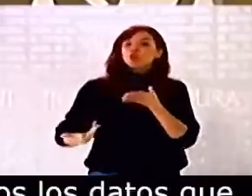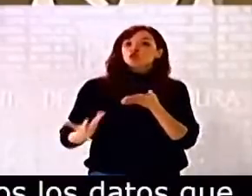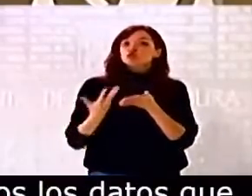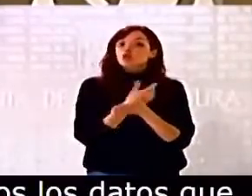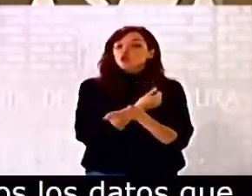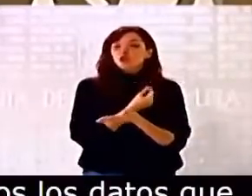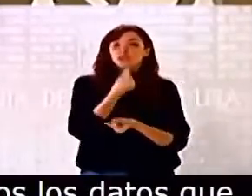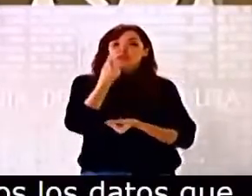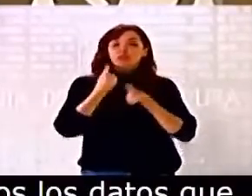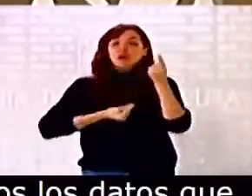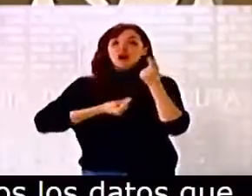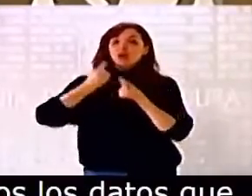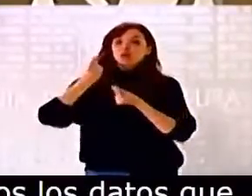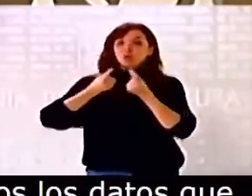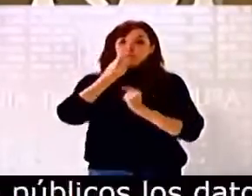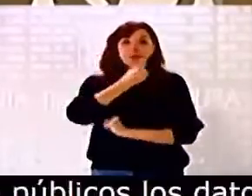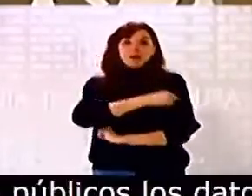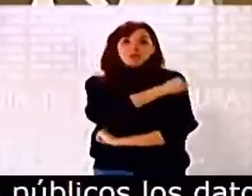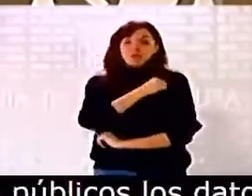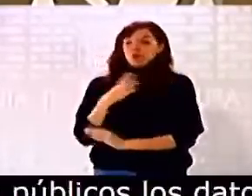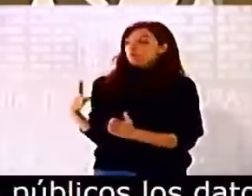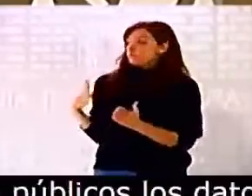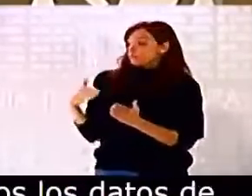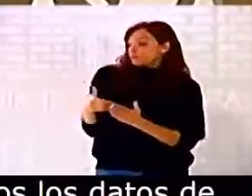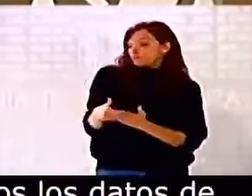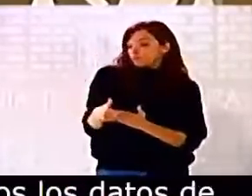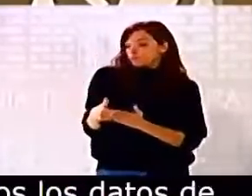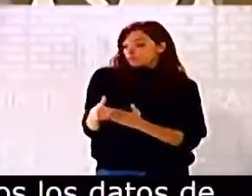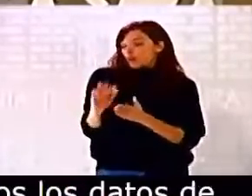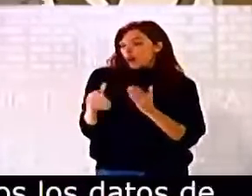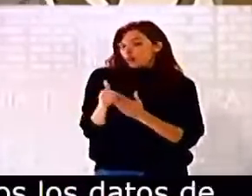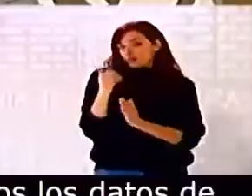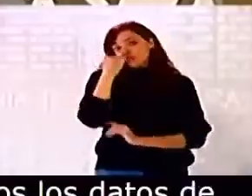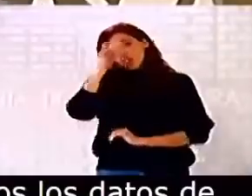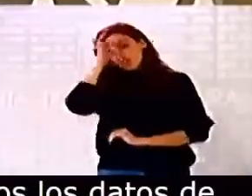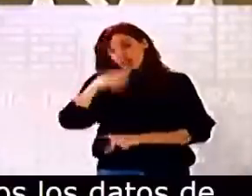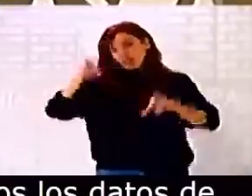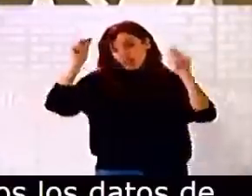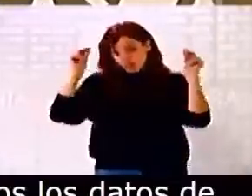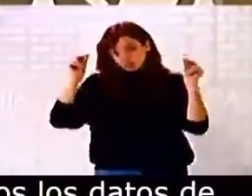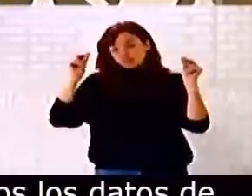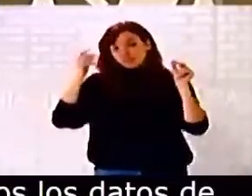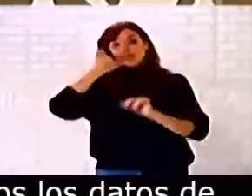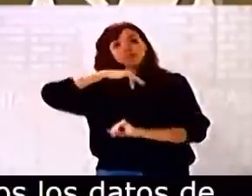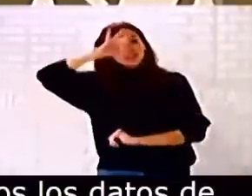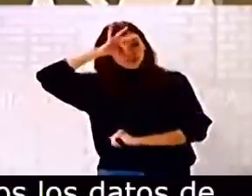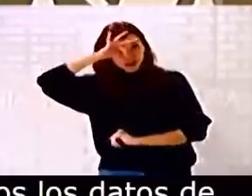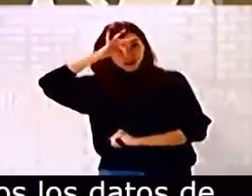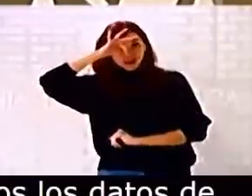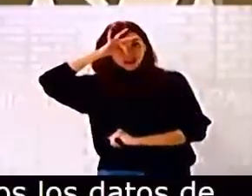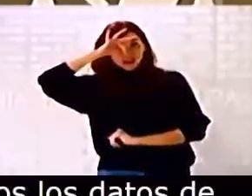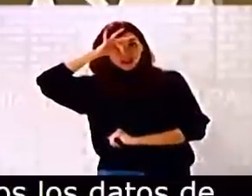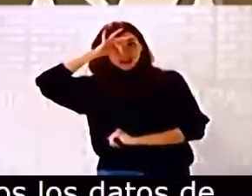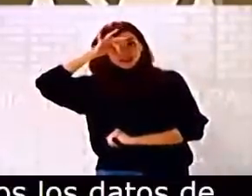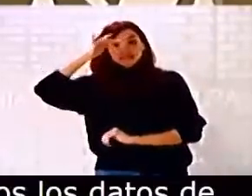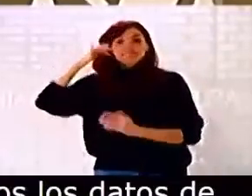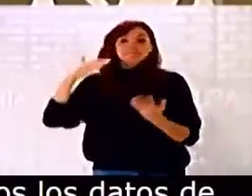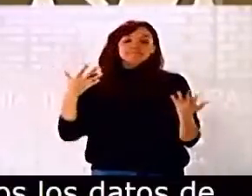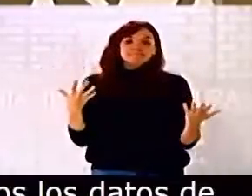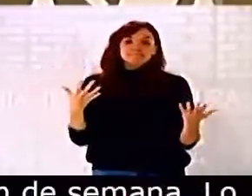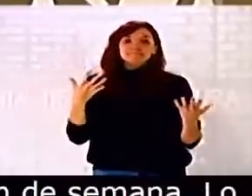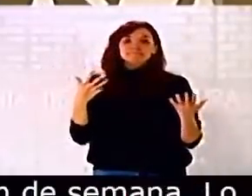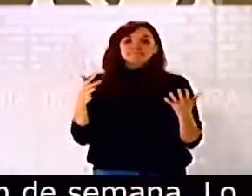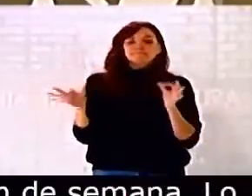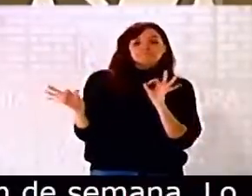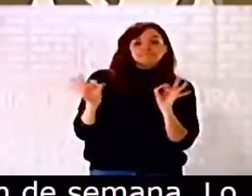todos los datos de vacunación que se hayan realizado hasta el final del fin de semana. Lo que ocurre es que el fin de semana están diseñando todas